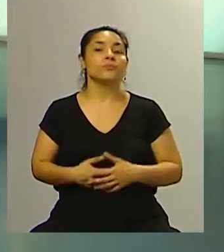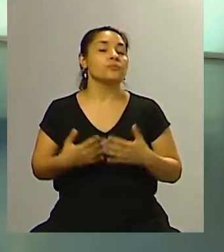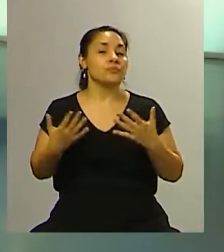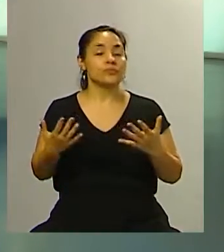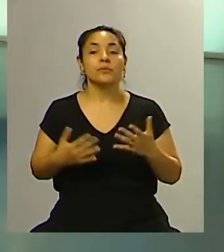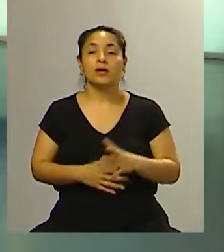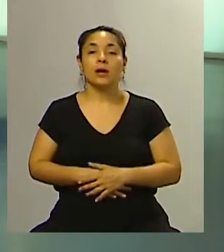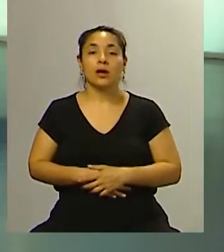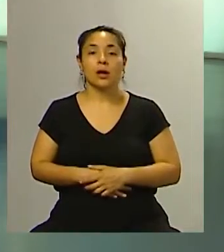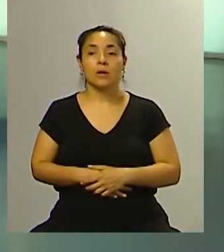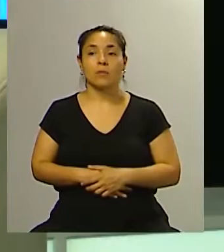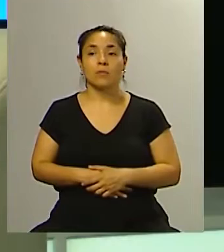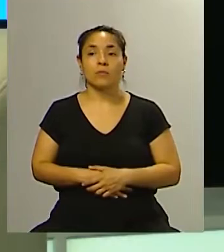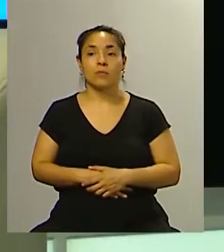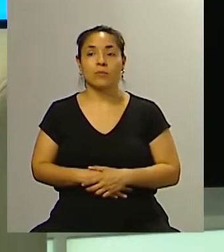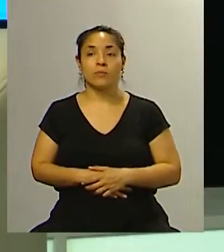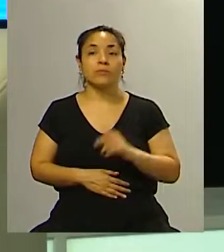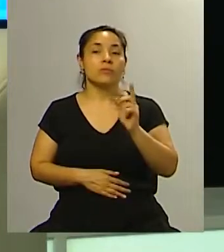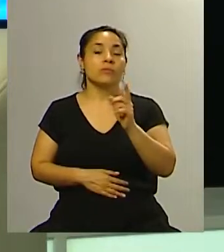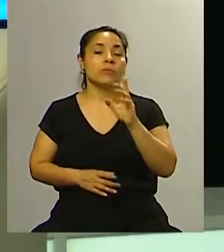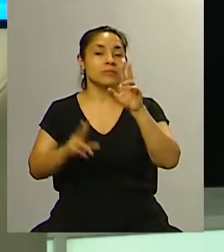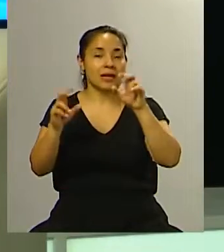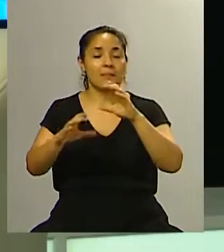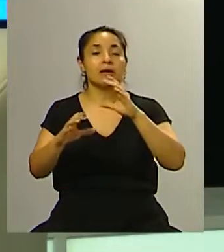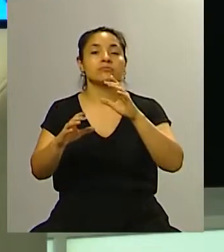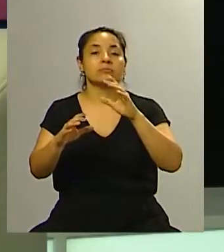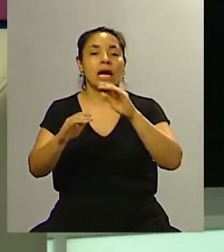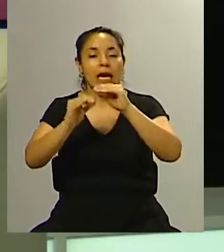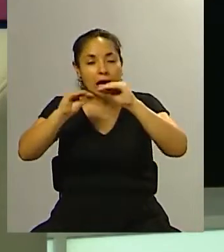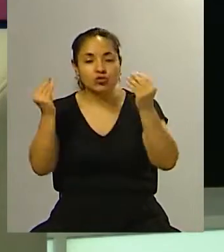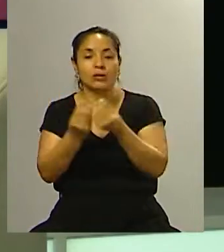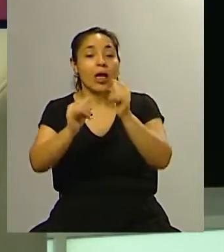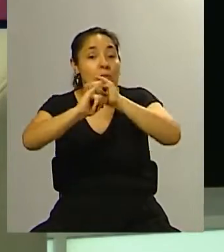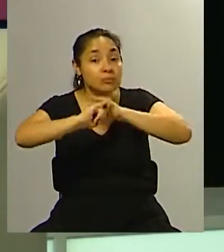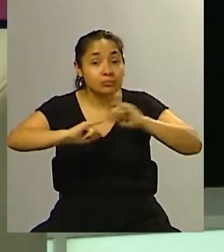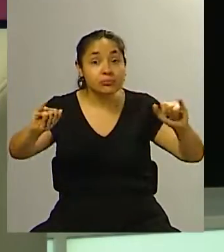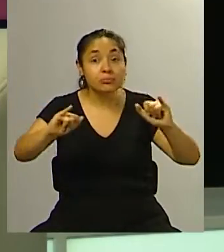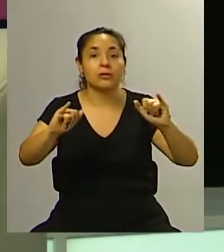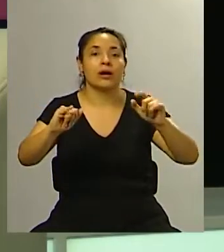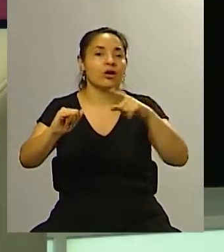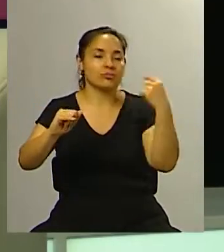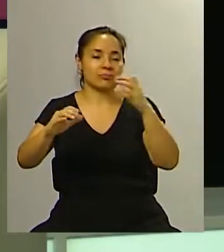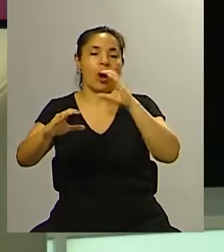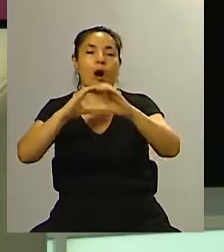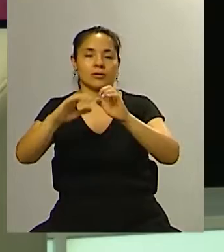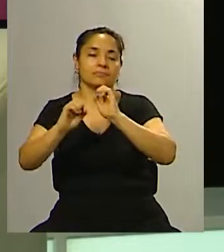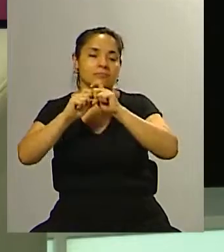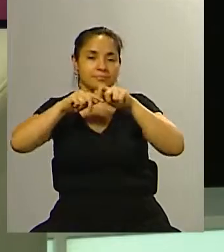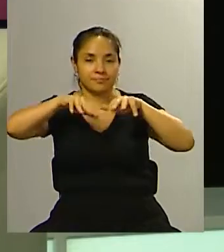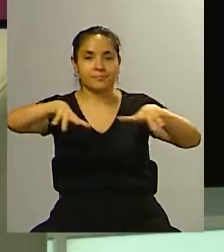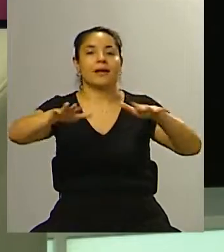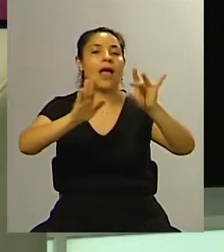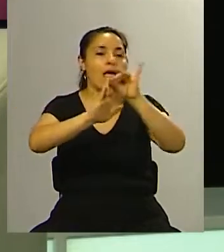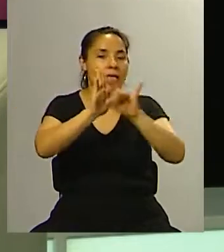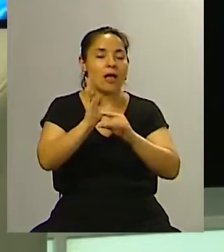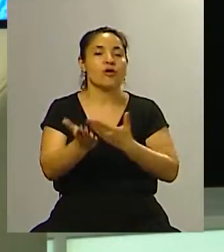A nosotros, a ver, dentro de lo que es la comunicación de los resultados, nosotros hacemos todo el recorrido comunicacional, ¿no? Presentamos los